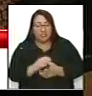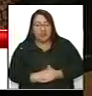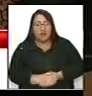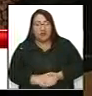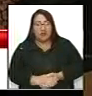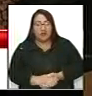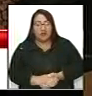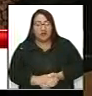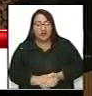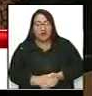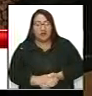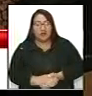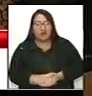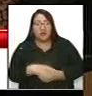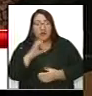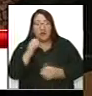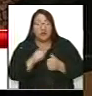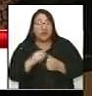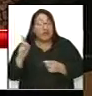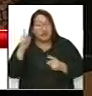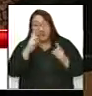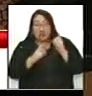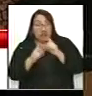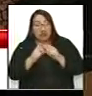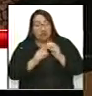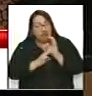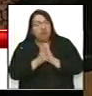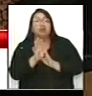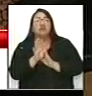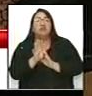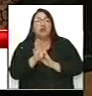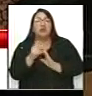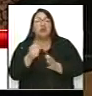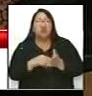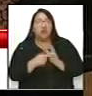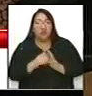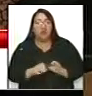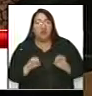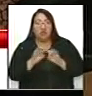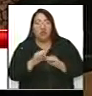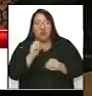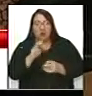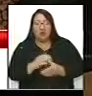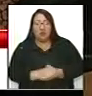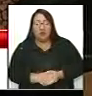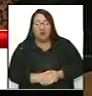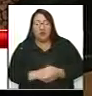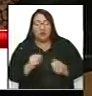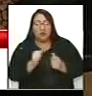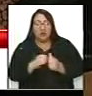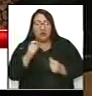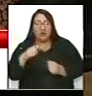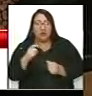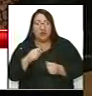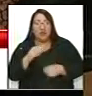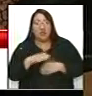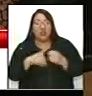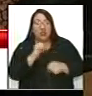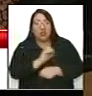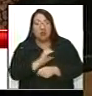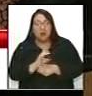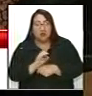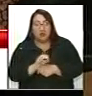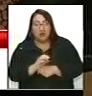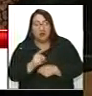¿no? El líder con la dificultad se hace. Otro punto importante que vimos fue la necesidad de las capacitaciones,